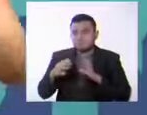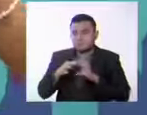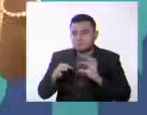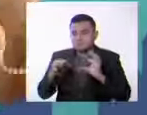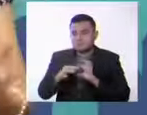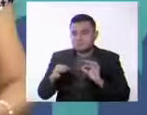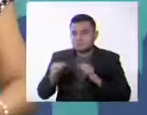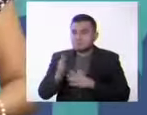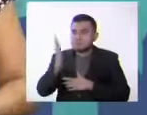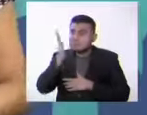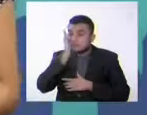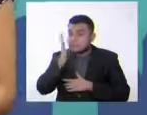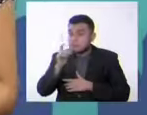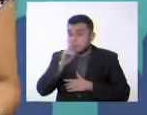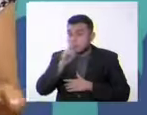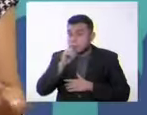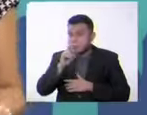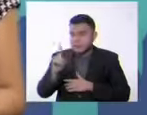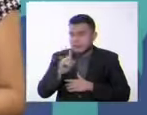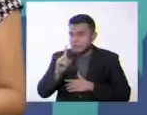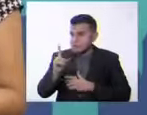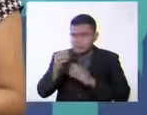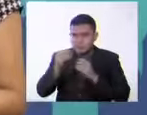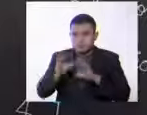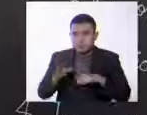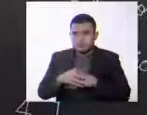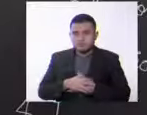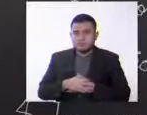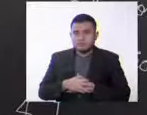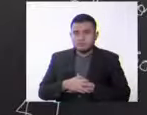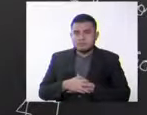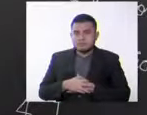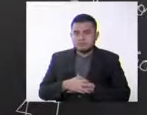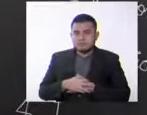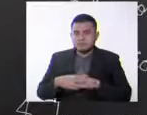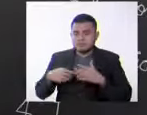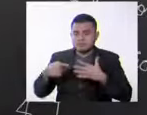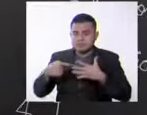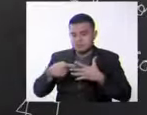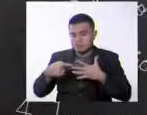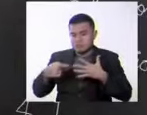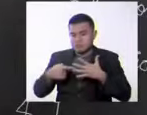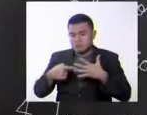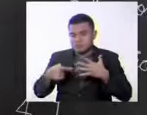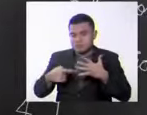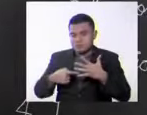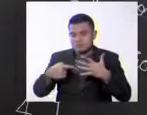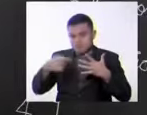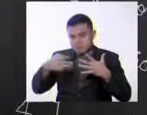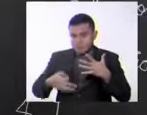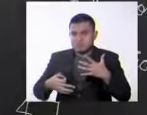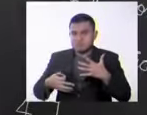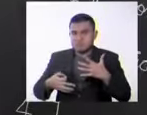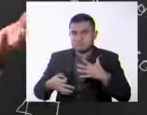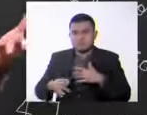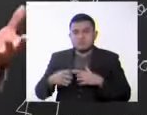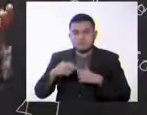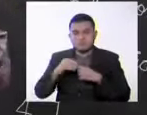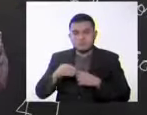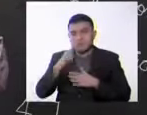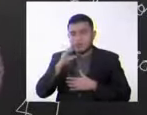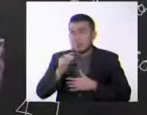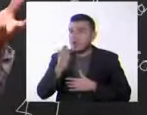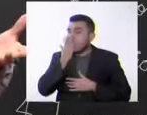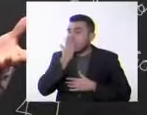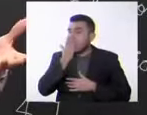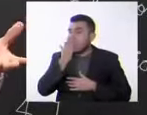paternos para que no se pierda. Entonces, la Ley Especial de Protección del Patrimonio Cultural, bueno, habla del náhuatl, que